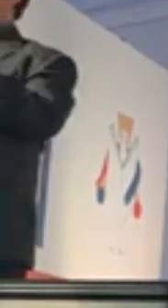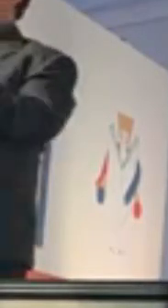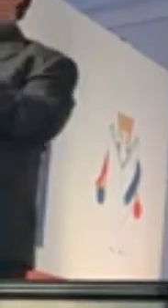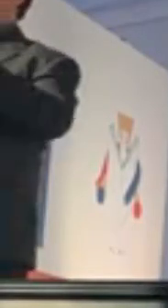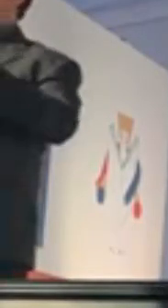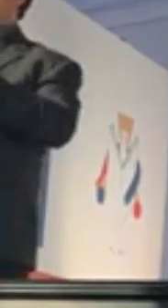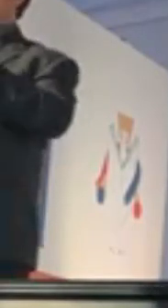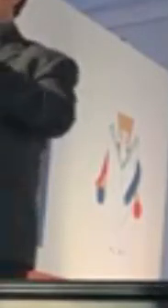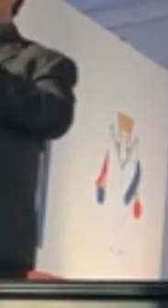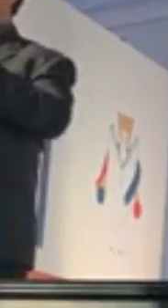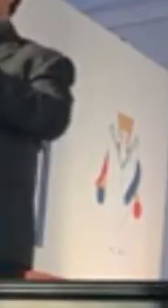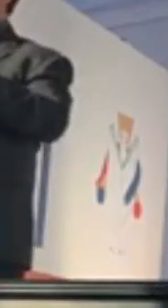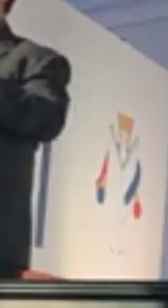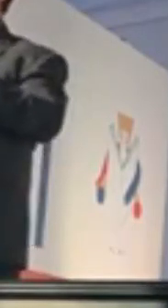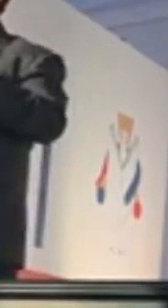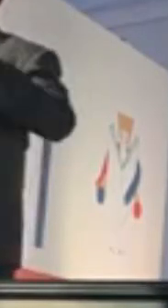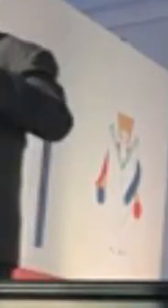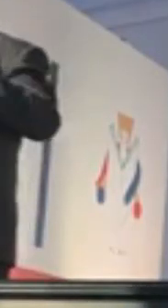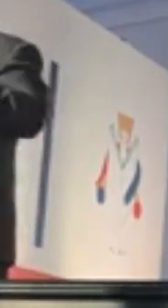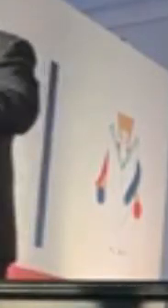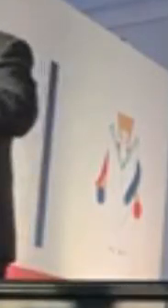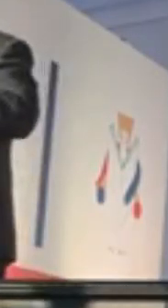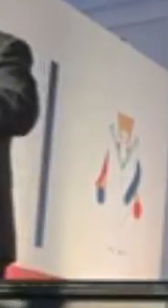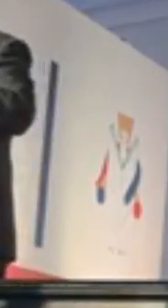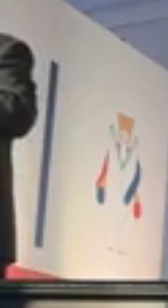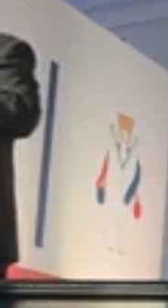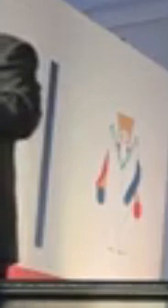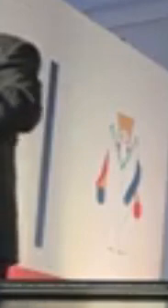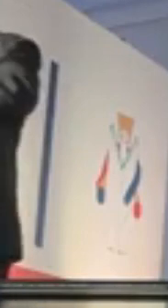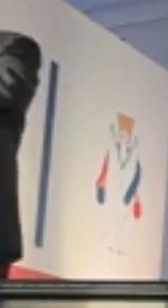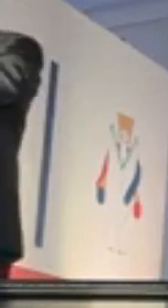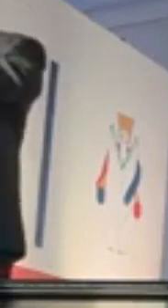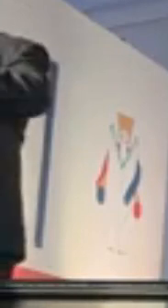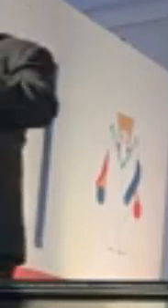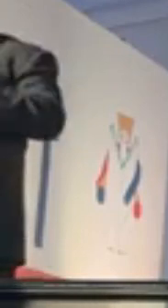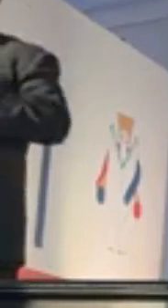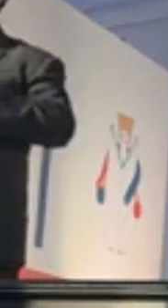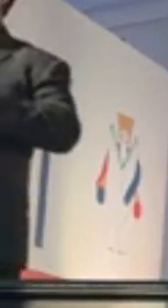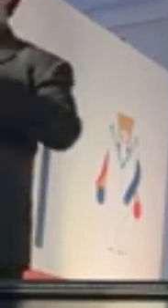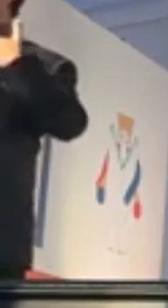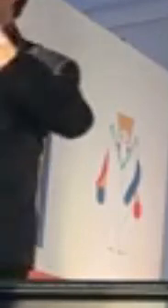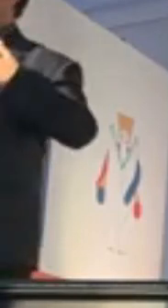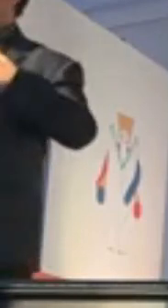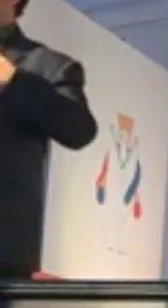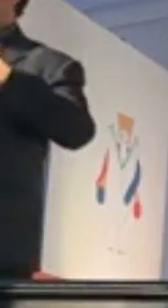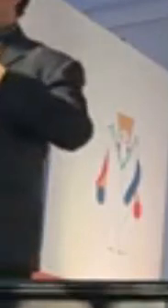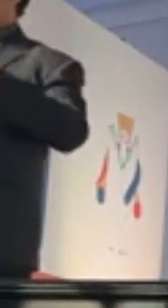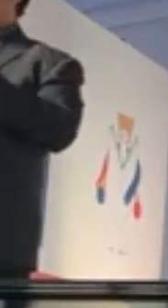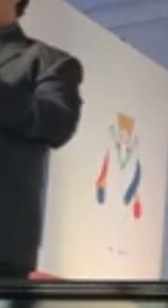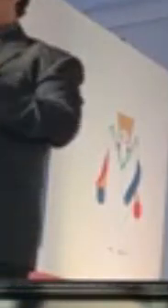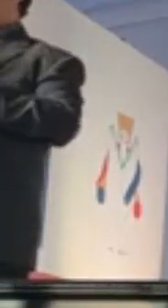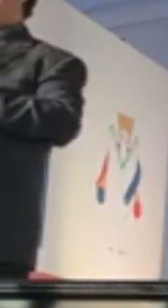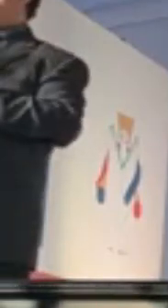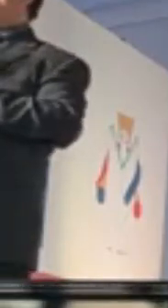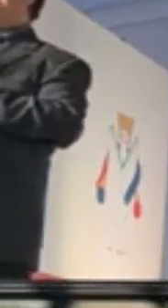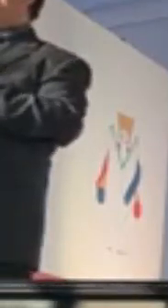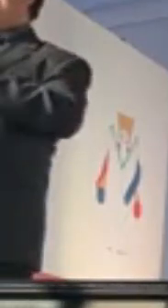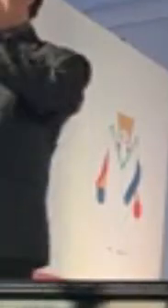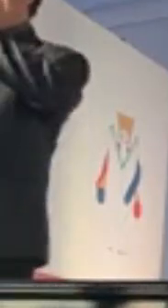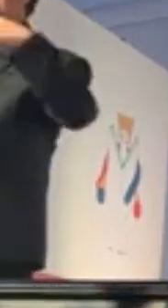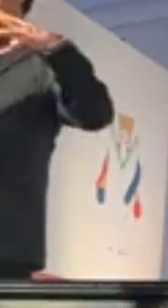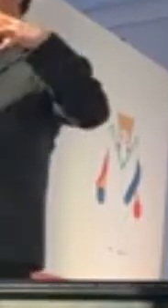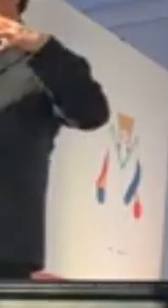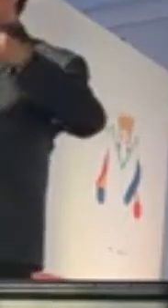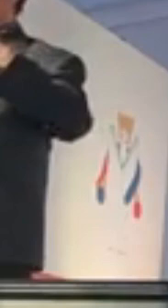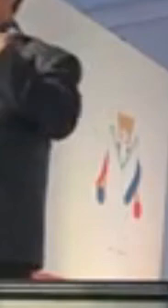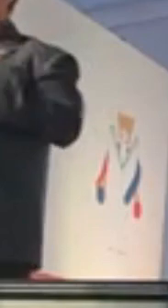es avasallar a los que están creando misiles con ojivas nucleares. Y eso pues espanta a la gente y espanta a los otros países. Bueno,